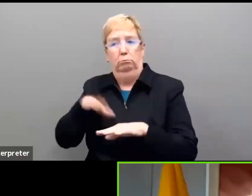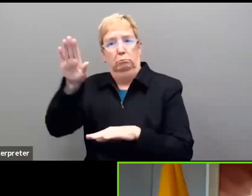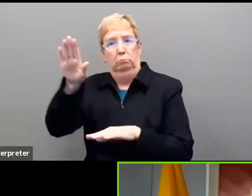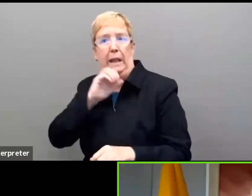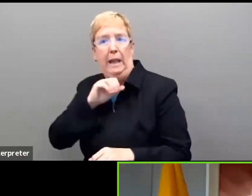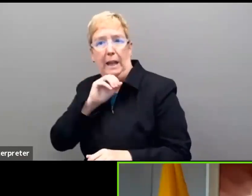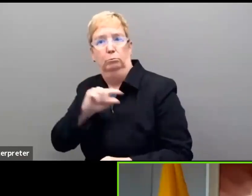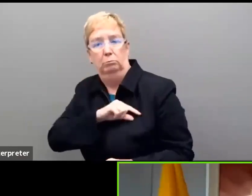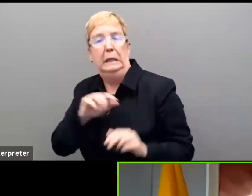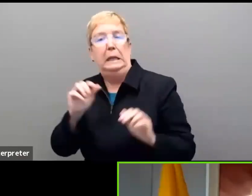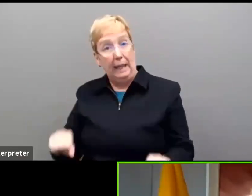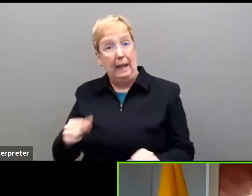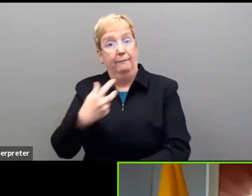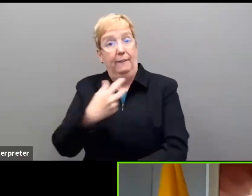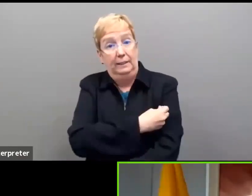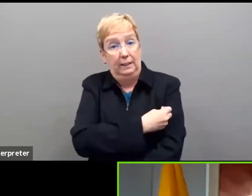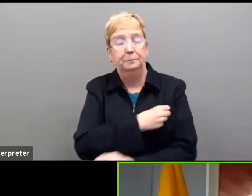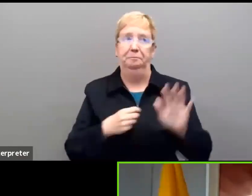los estudiantes que son elegibles.